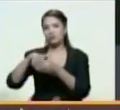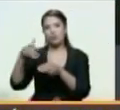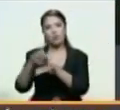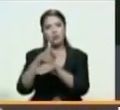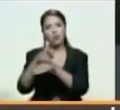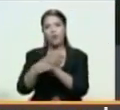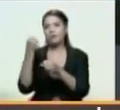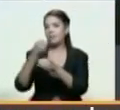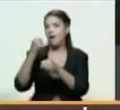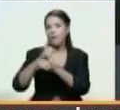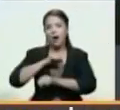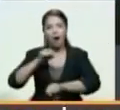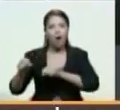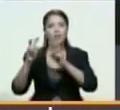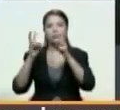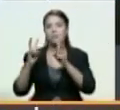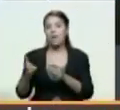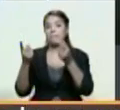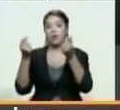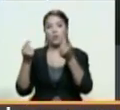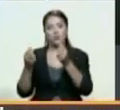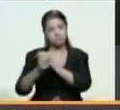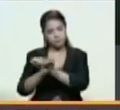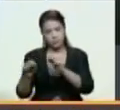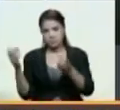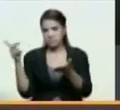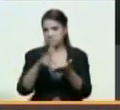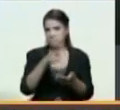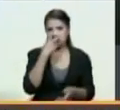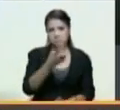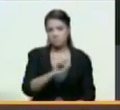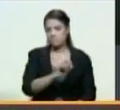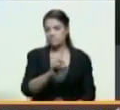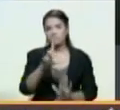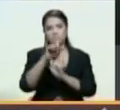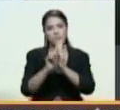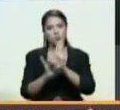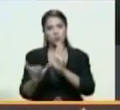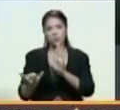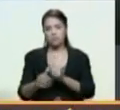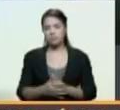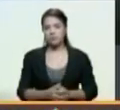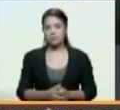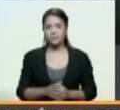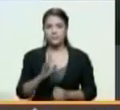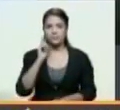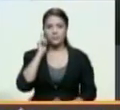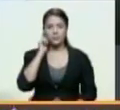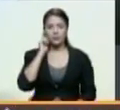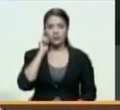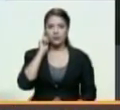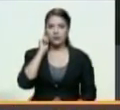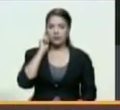regionales, trabajando con los temas económicos y la constituyente.